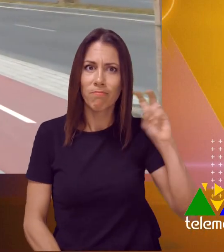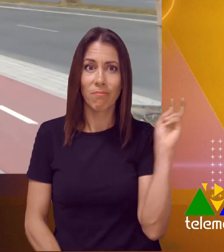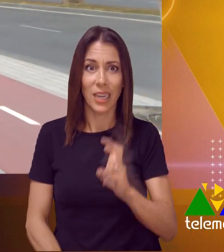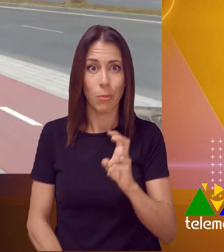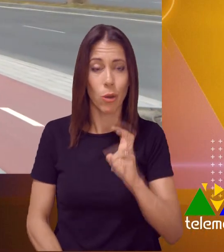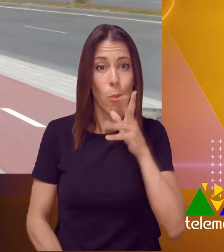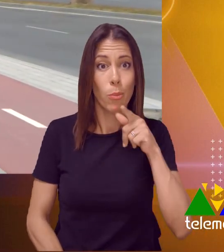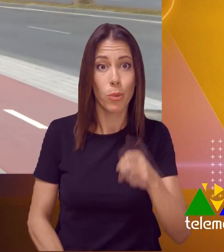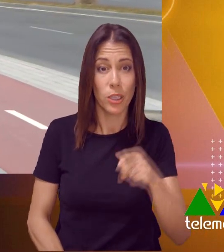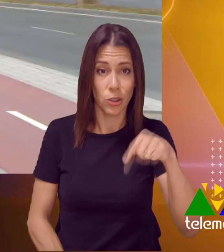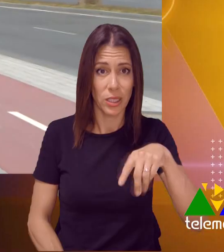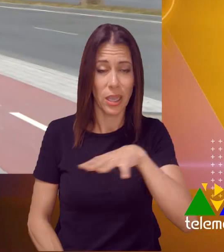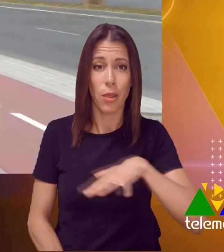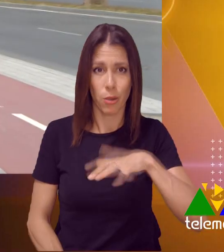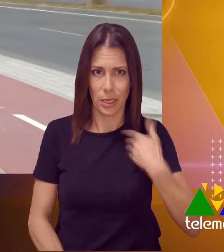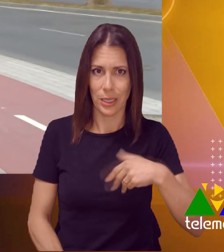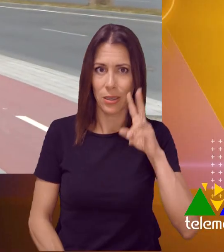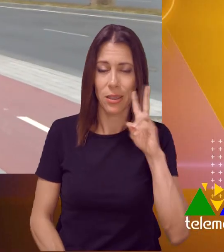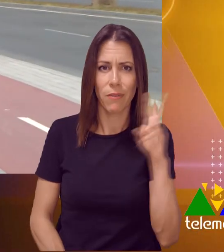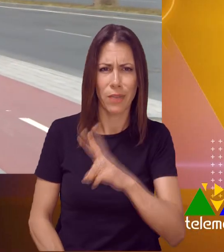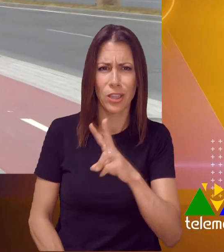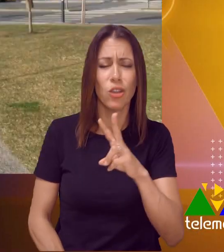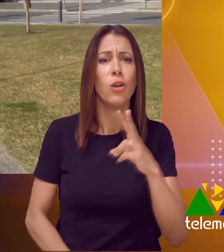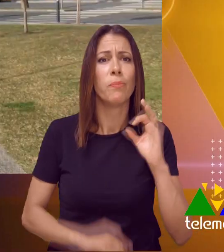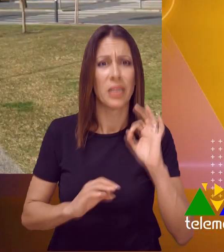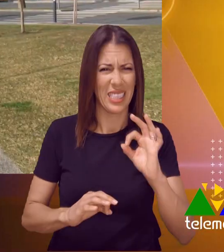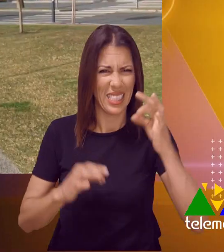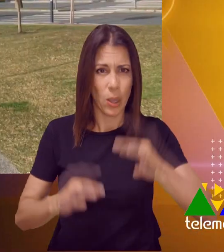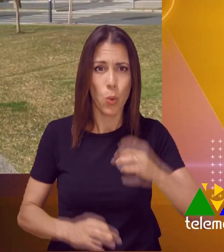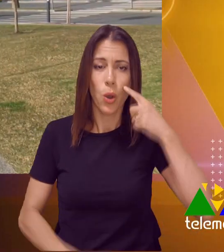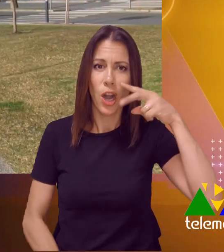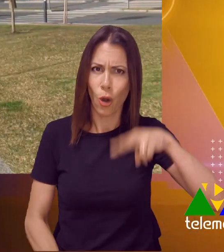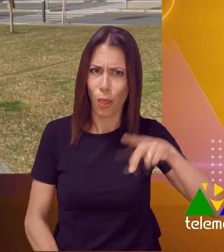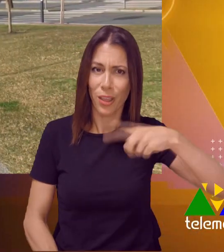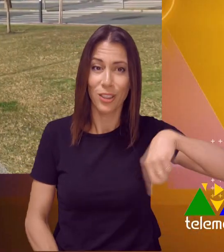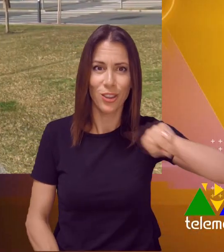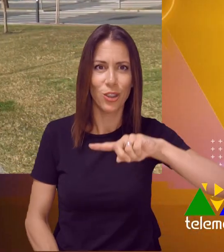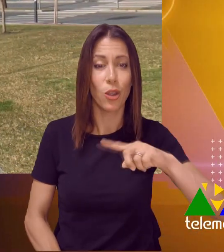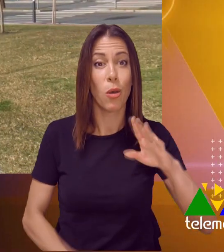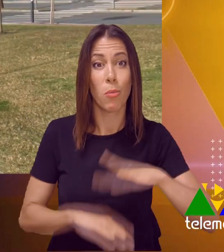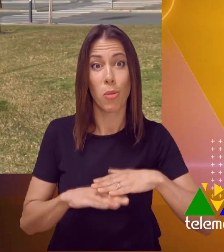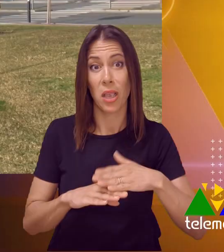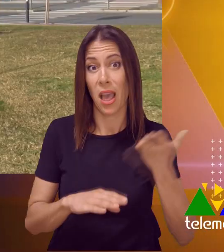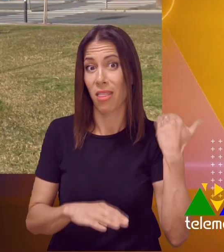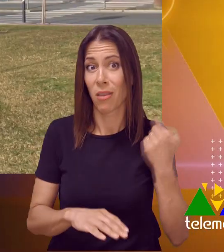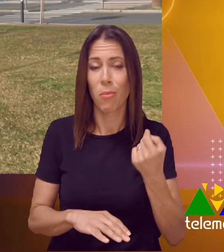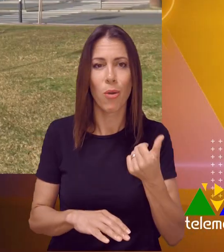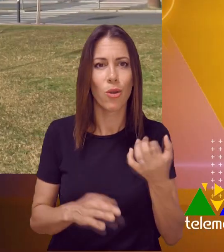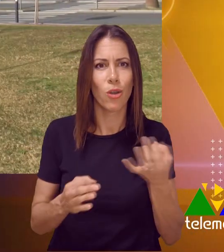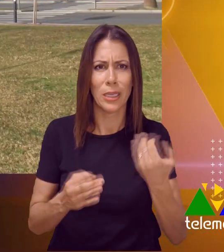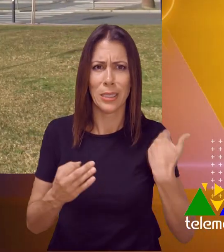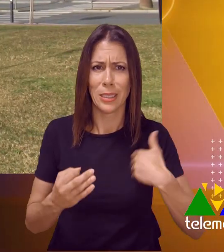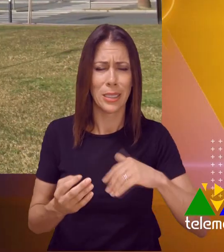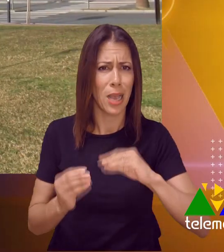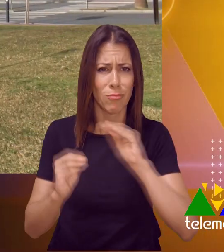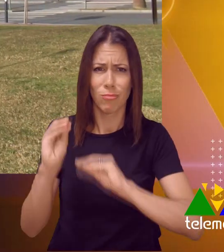esta zona que están viendo ustedes ya la reconozcan, a pesar de que ha tenido recientemente una gran